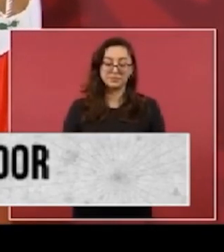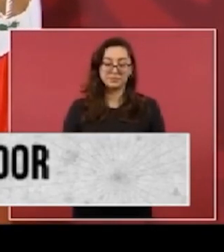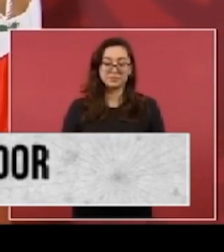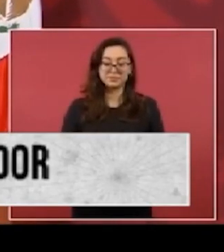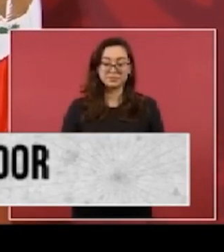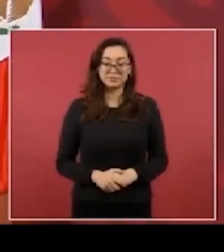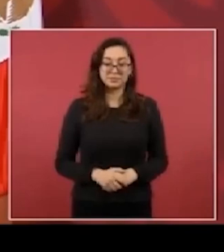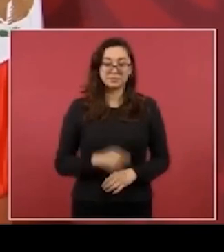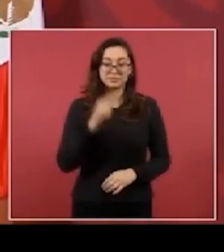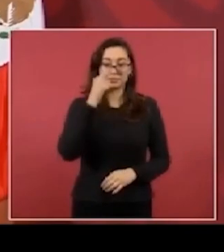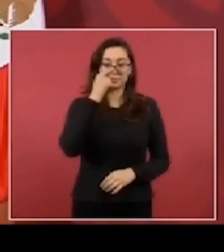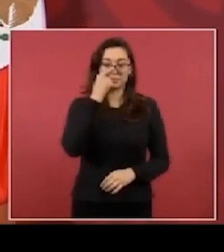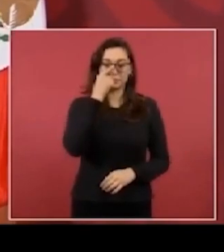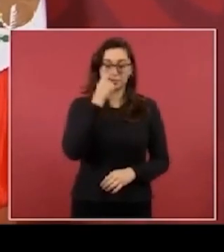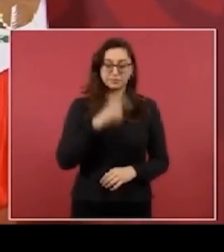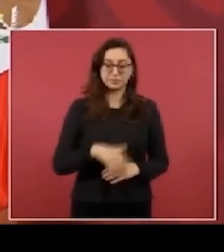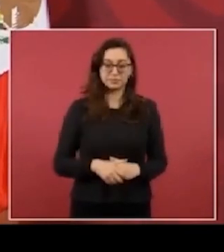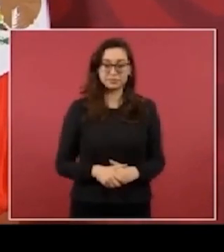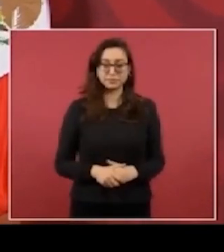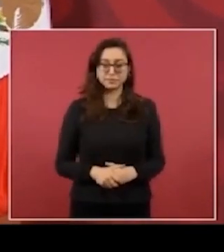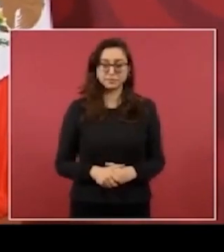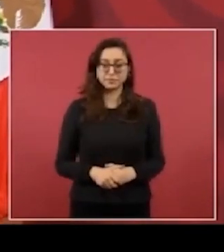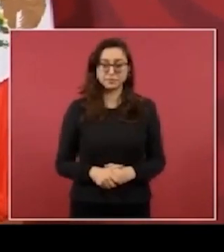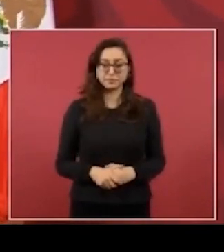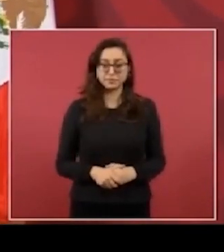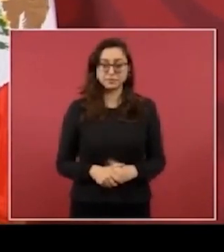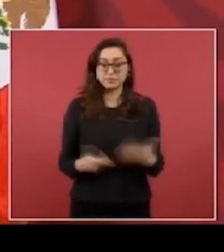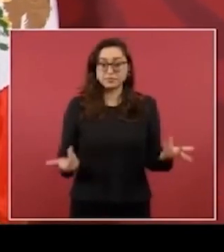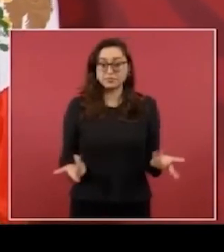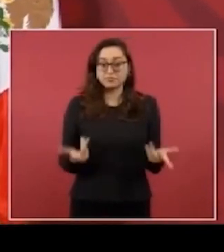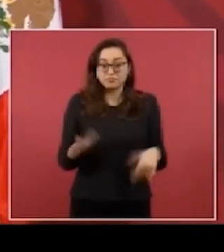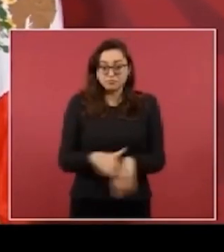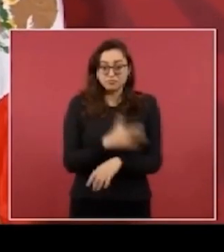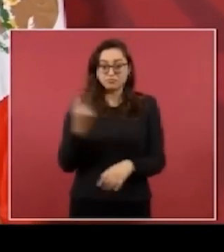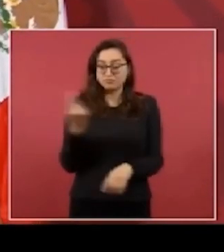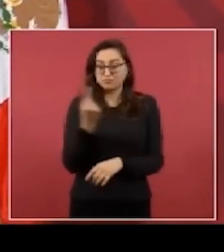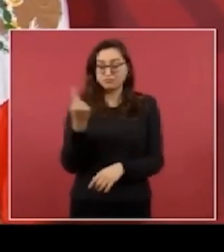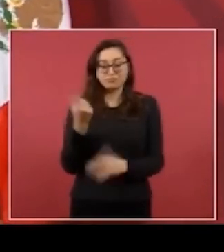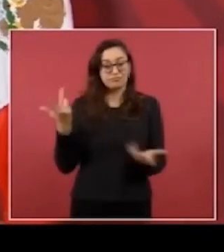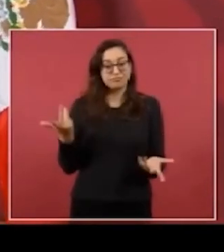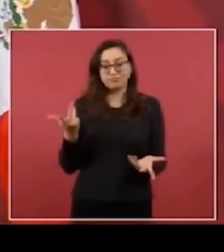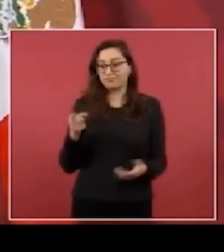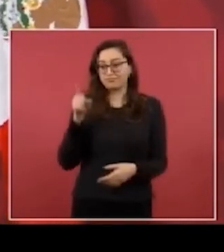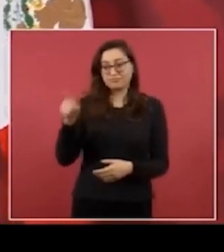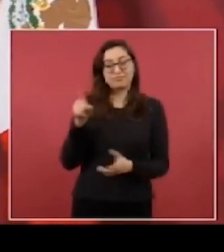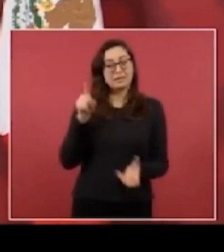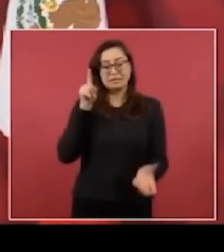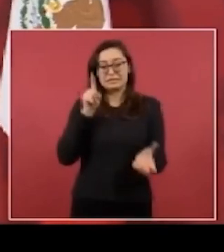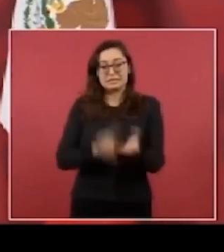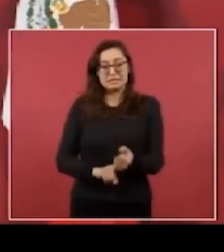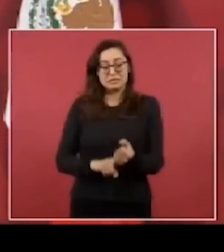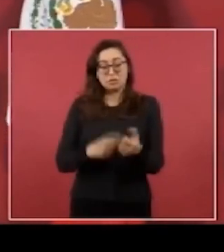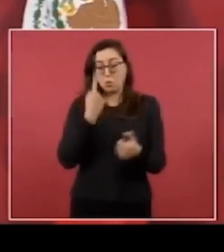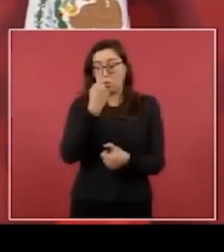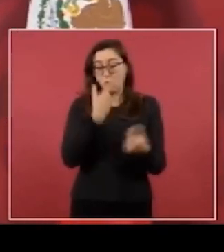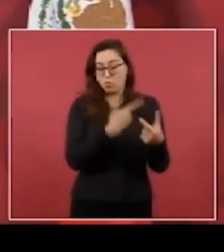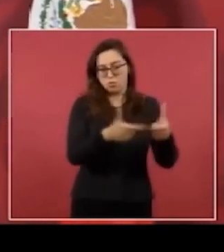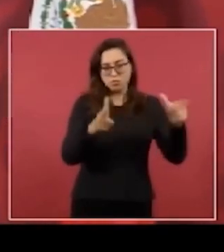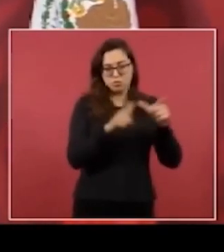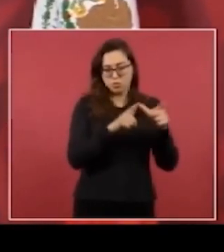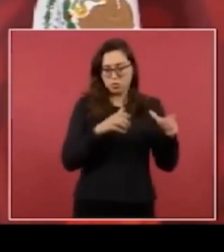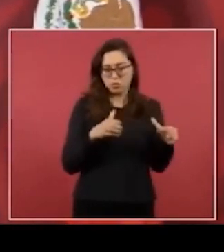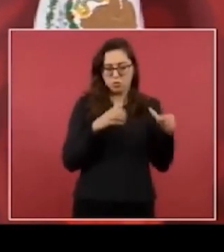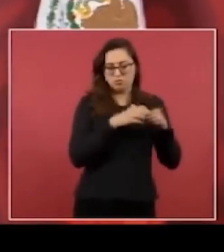y se debe fundamentalmente a intereses de un grupo